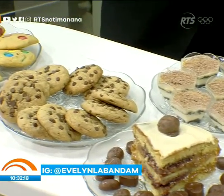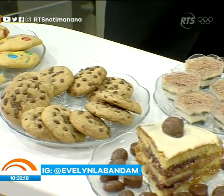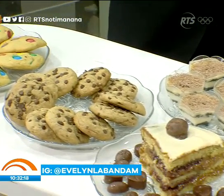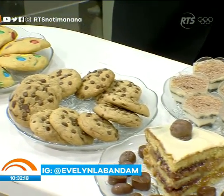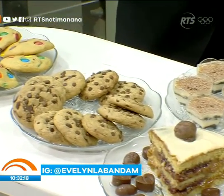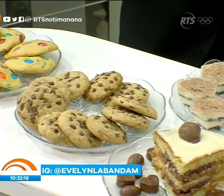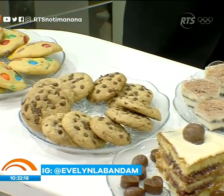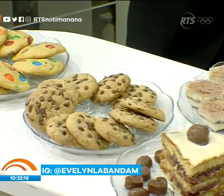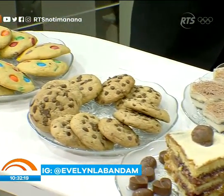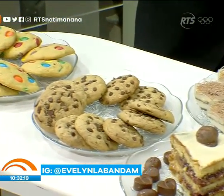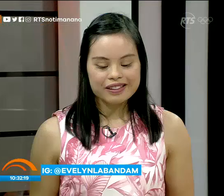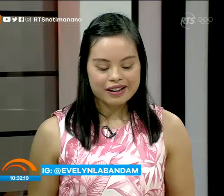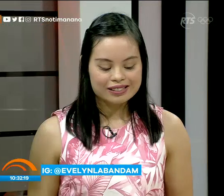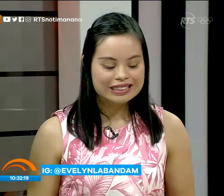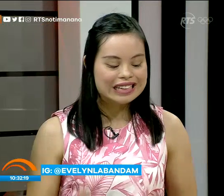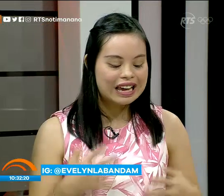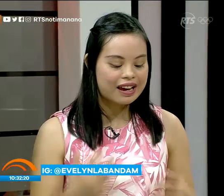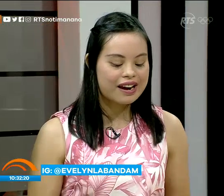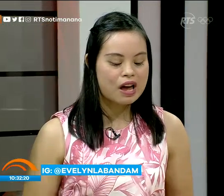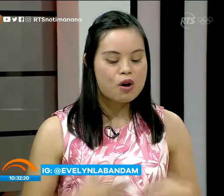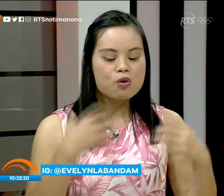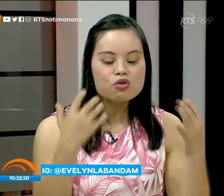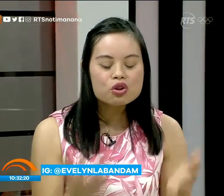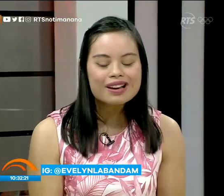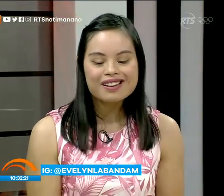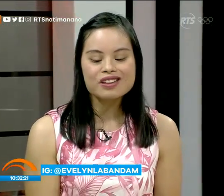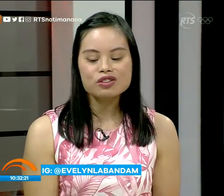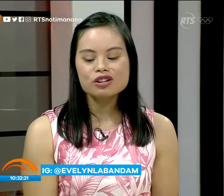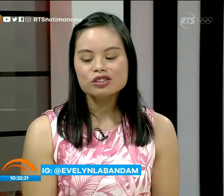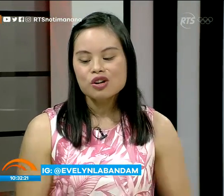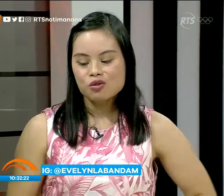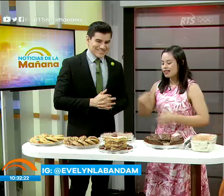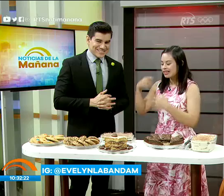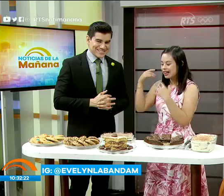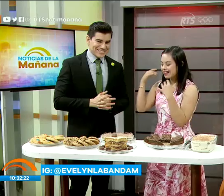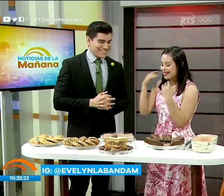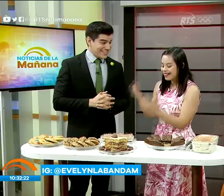sería por el Instagram. Si que quiere unos negritos,